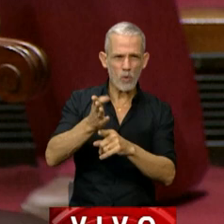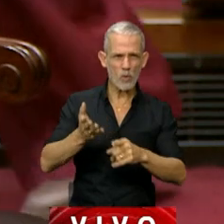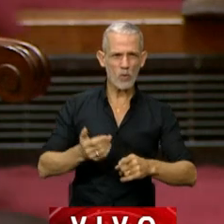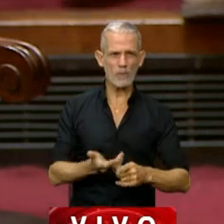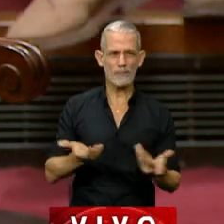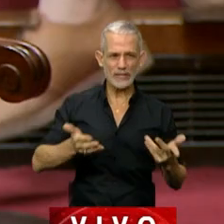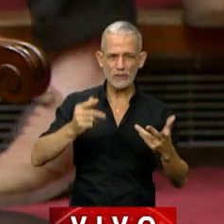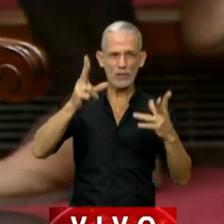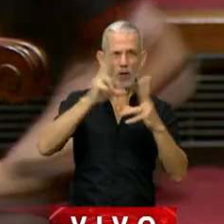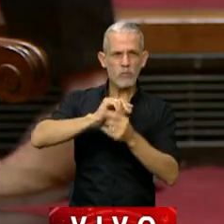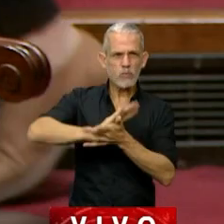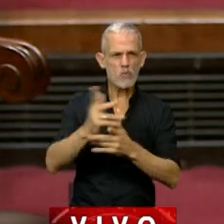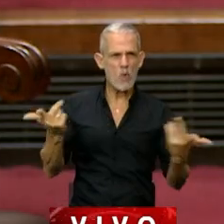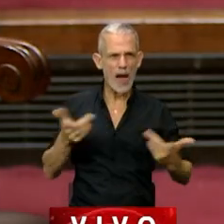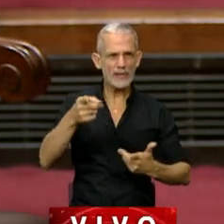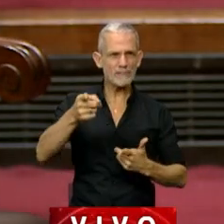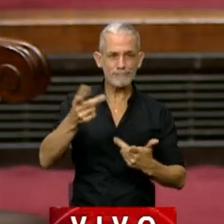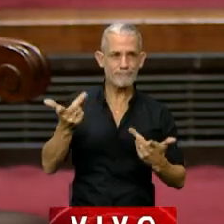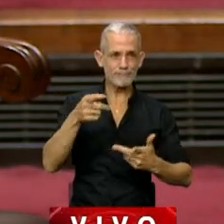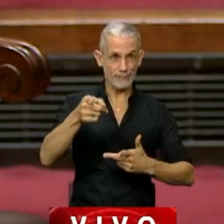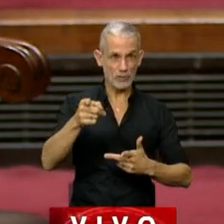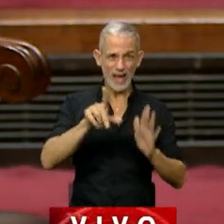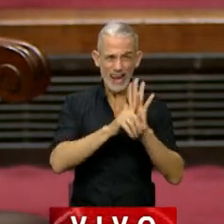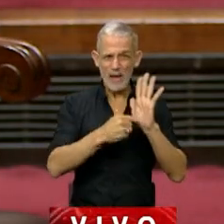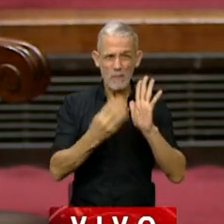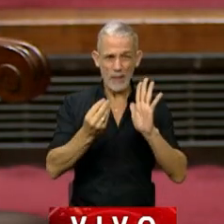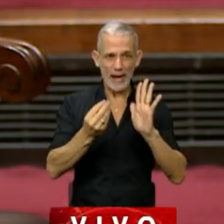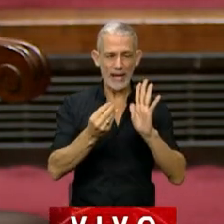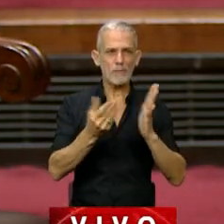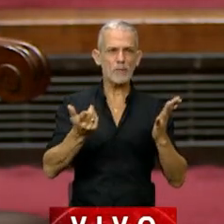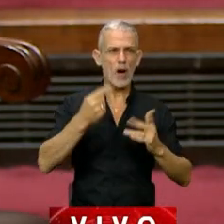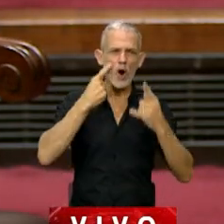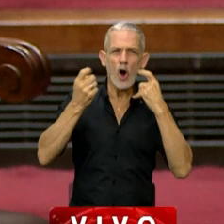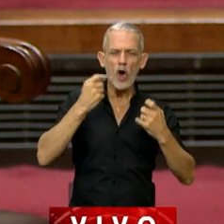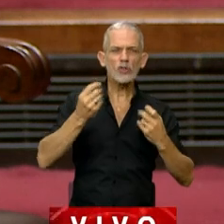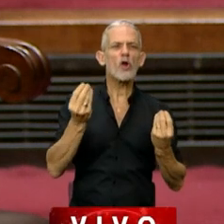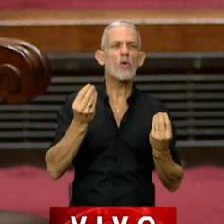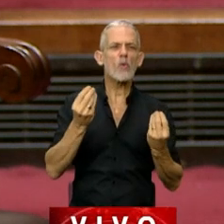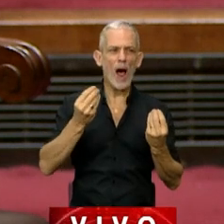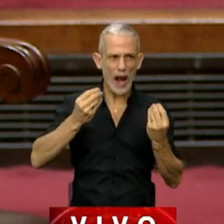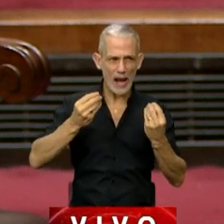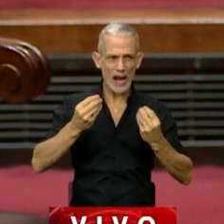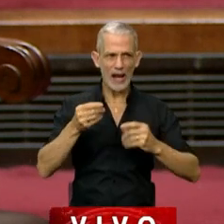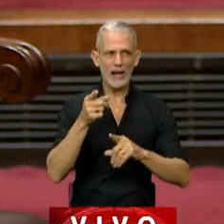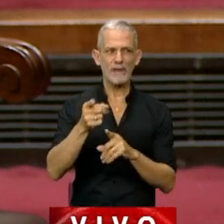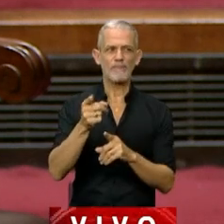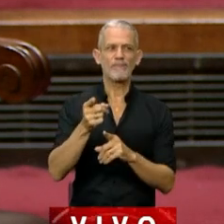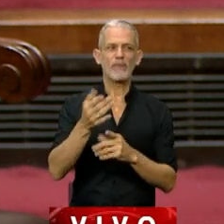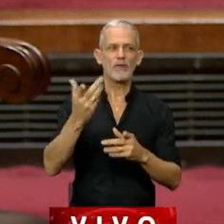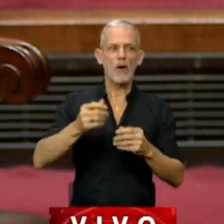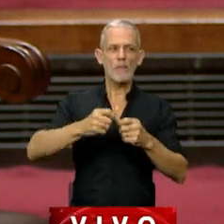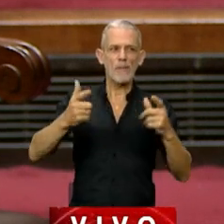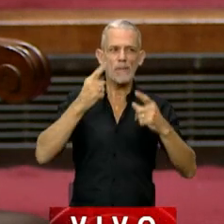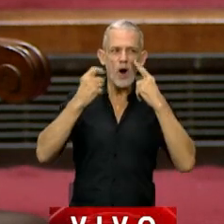¿Qué procuramos con esta ley? Aumentar la vigilancia y el control, aumentar